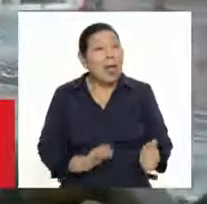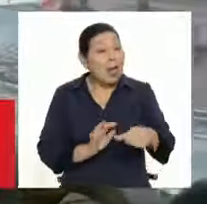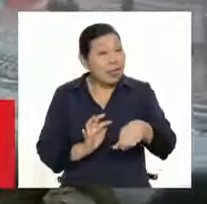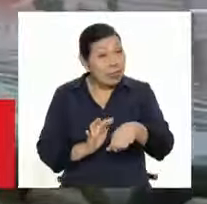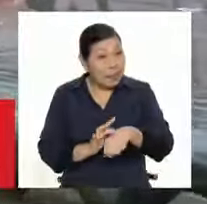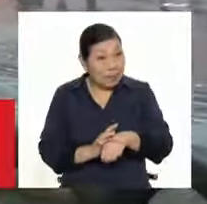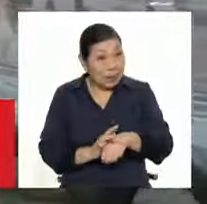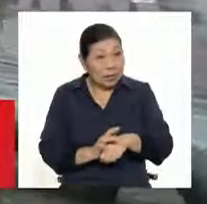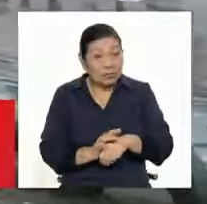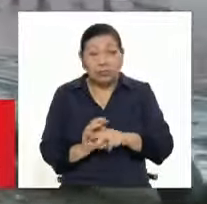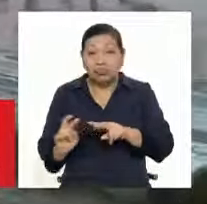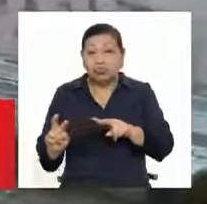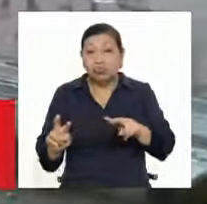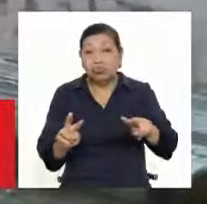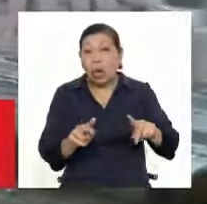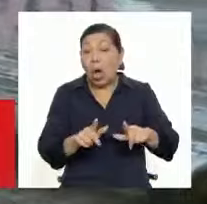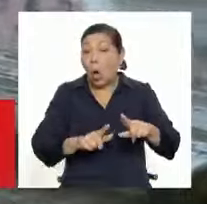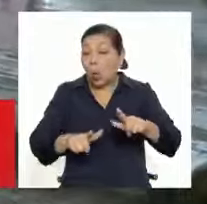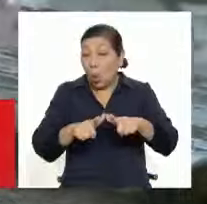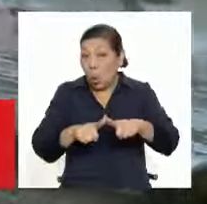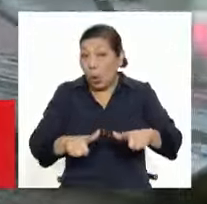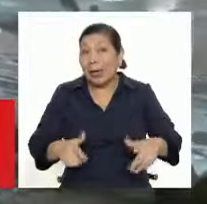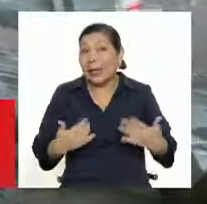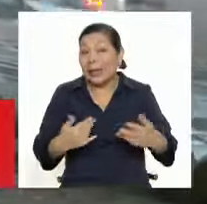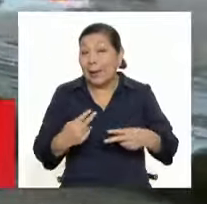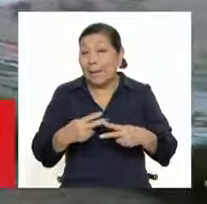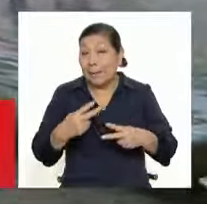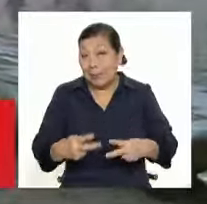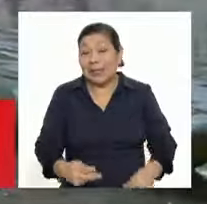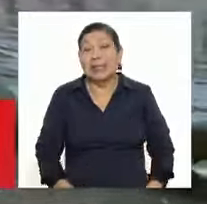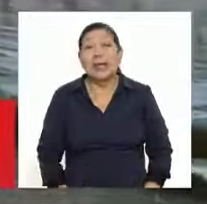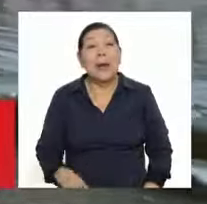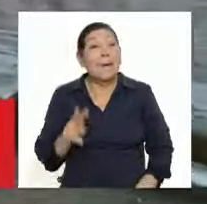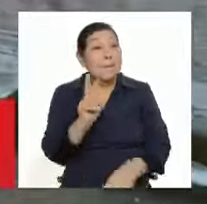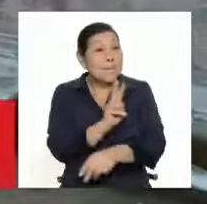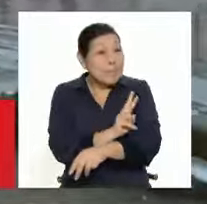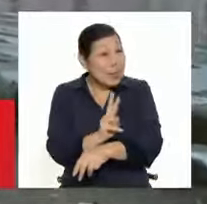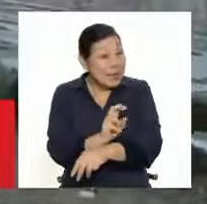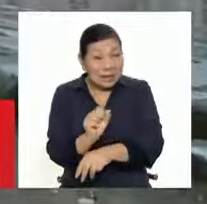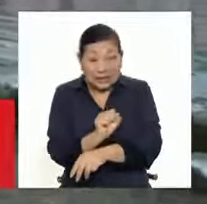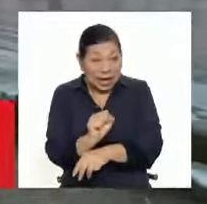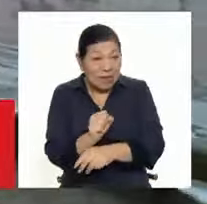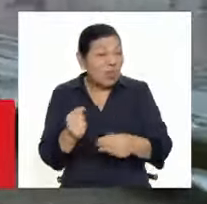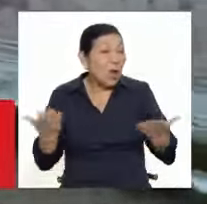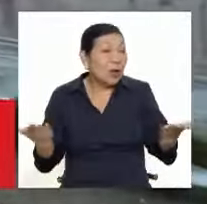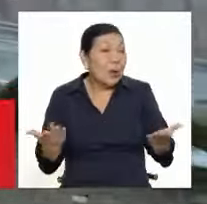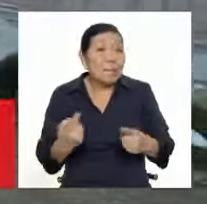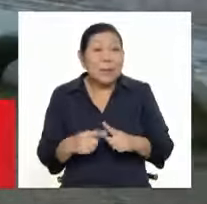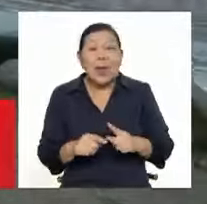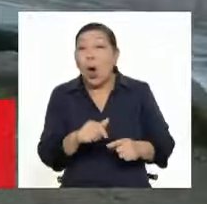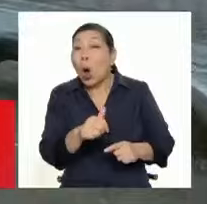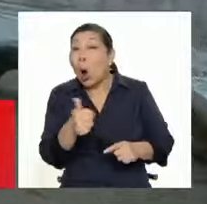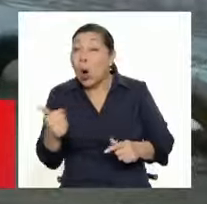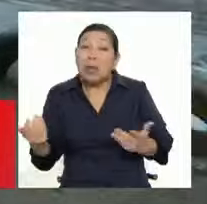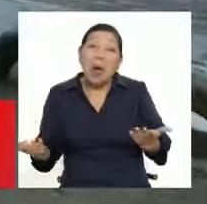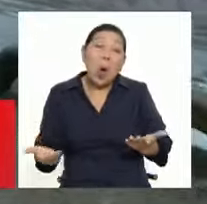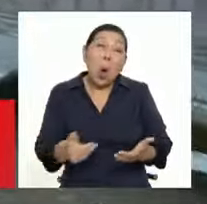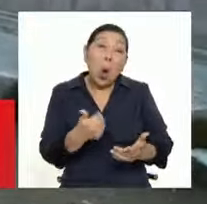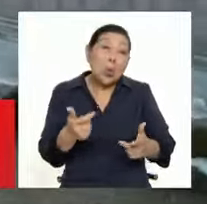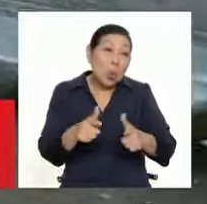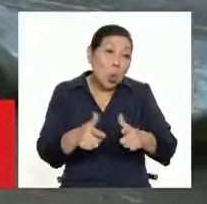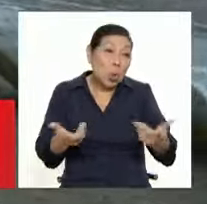temprano realizábamos un recorrido por algunos distritos. Y es que los vecinos de Villa El Salvador no tienen la opción, como lo tienen, por